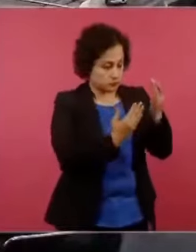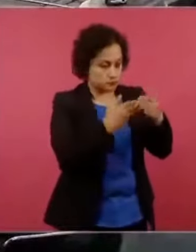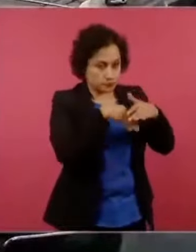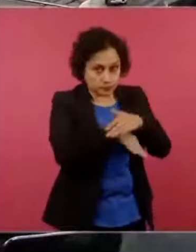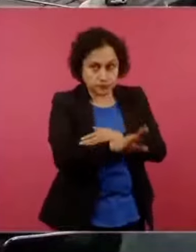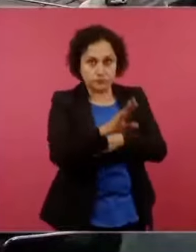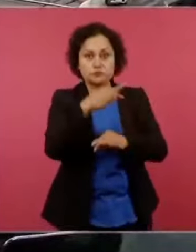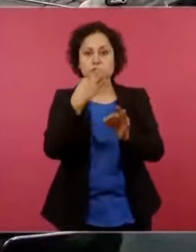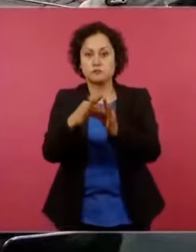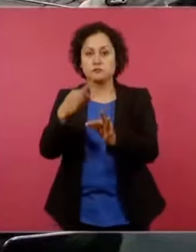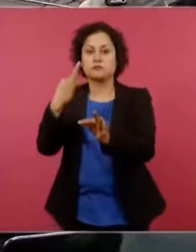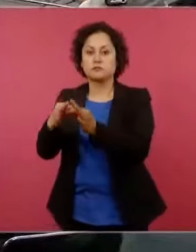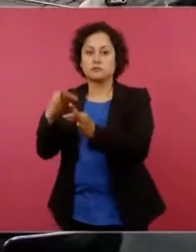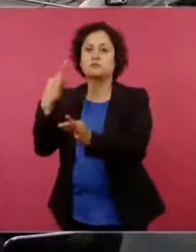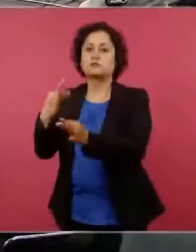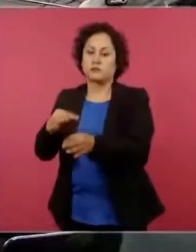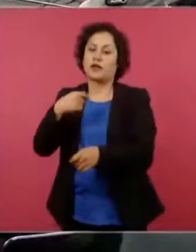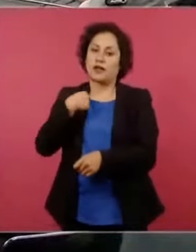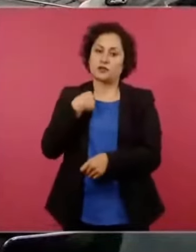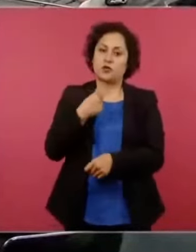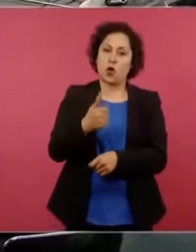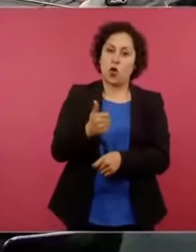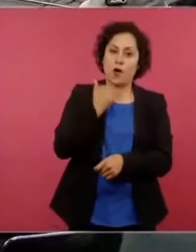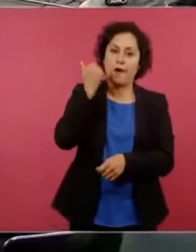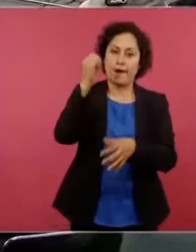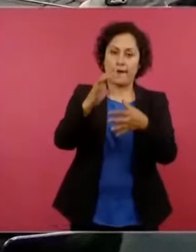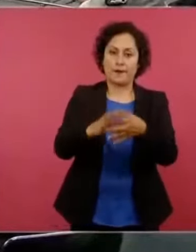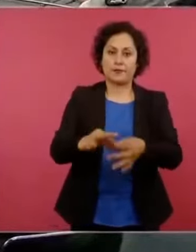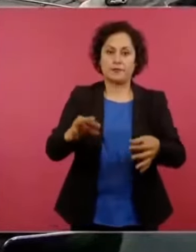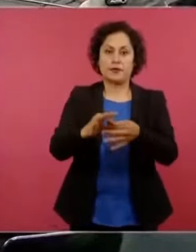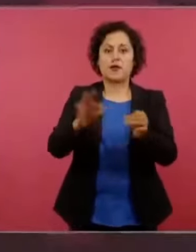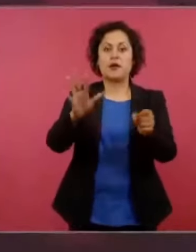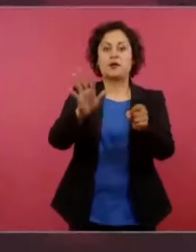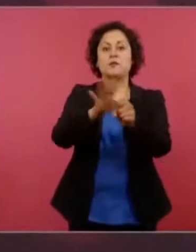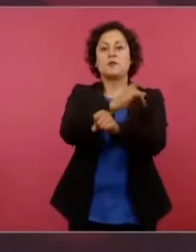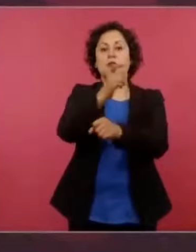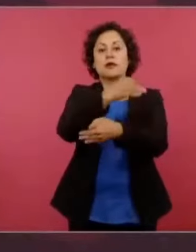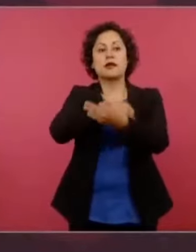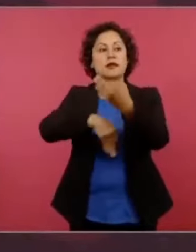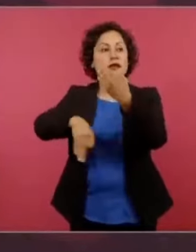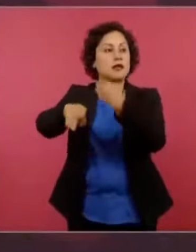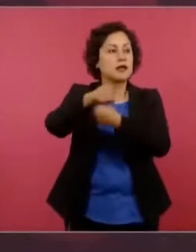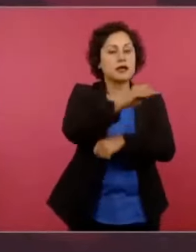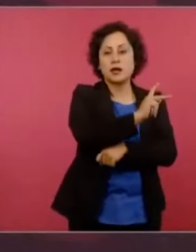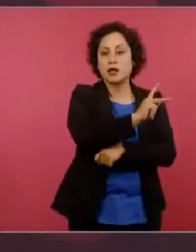todos los que tenemos esta responsabilidad, que me ayuden